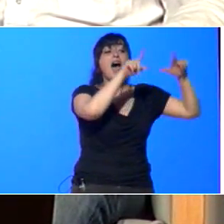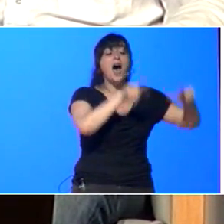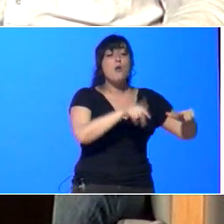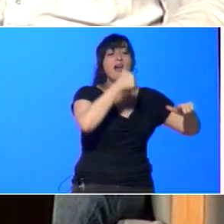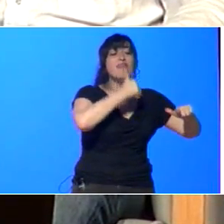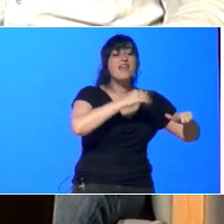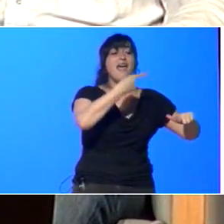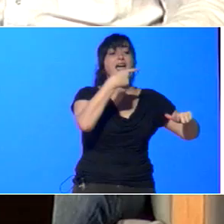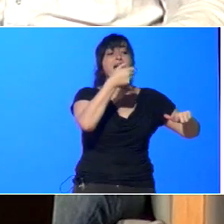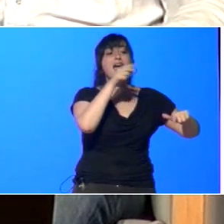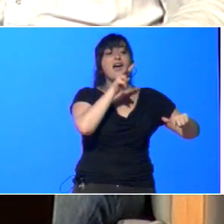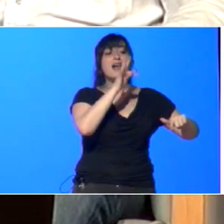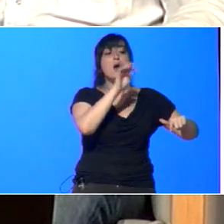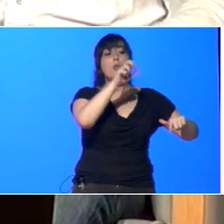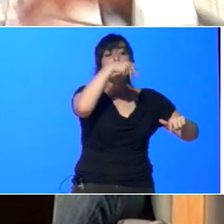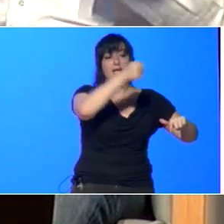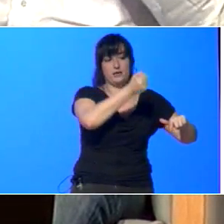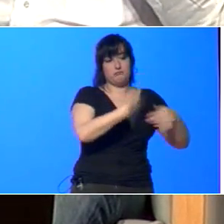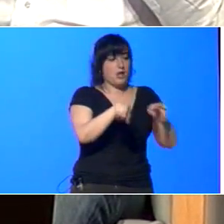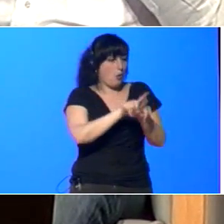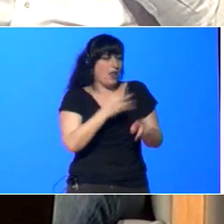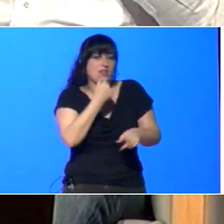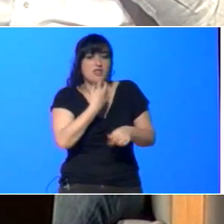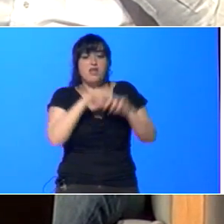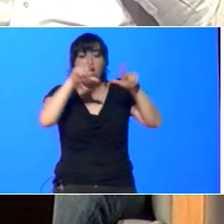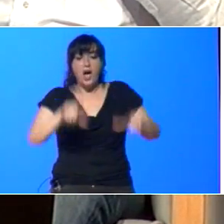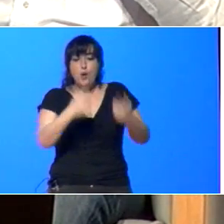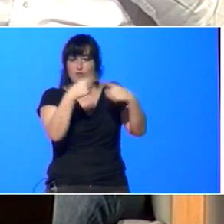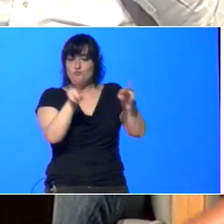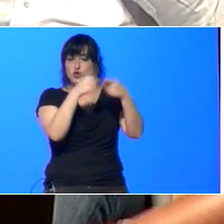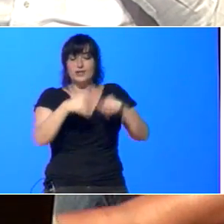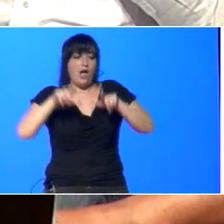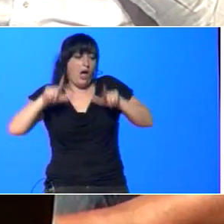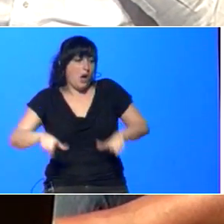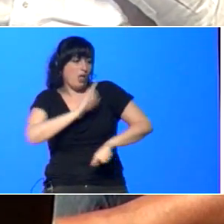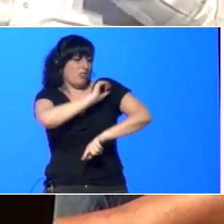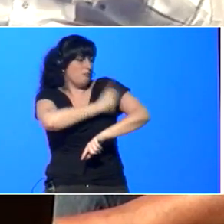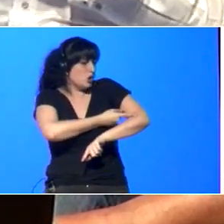de gimnasia o aula de música. Ya le han quitado ese nombre.